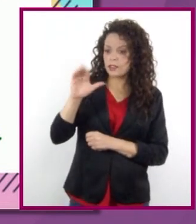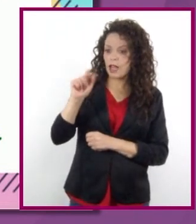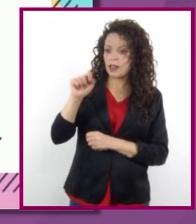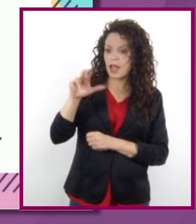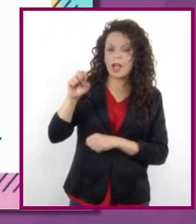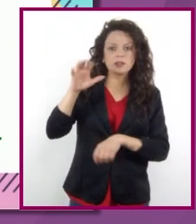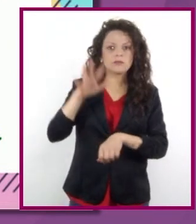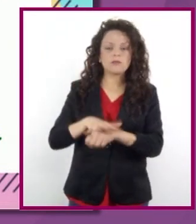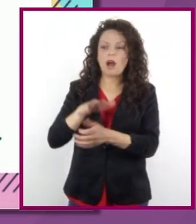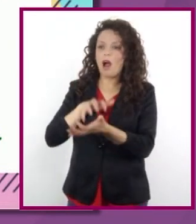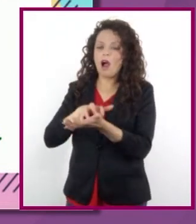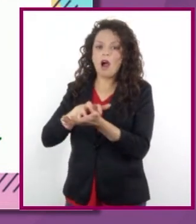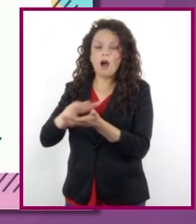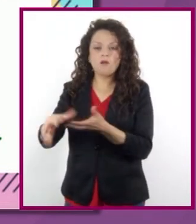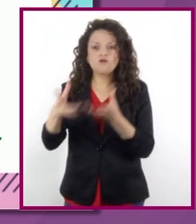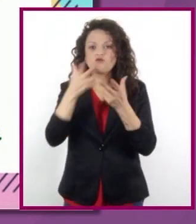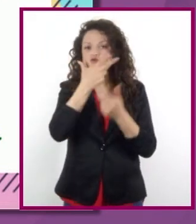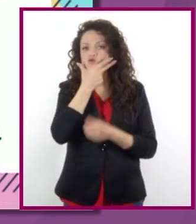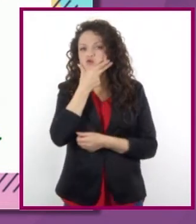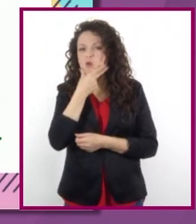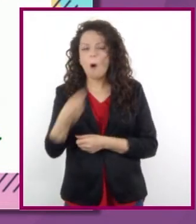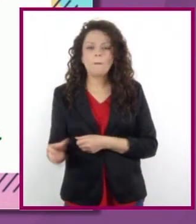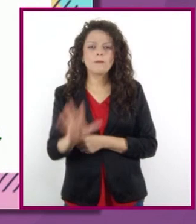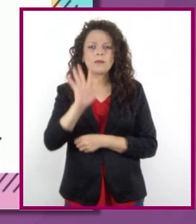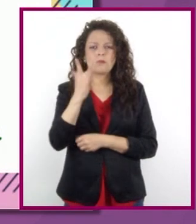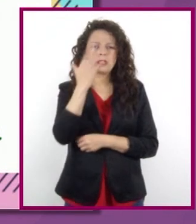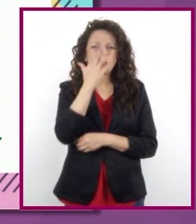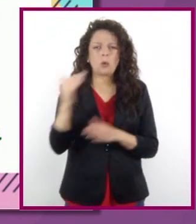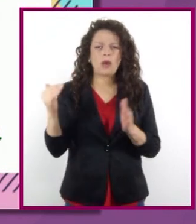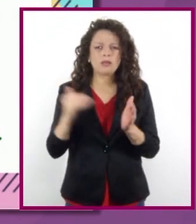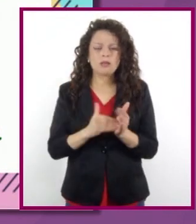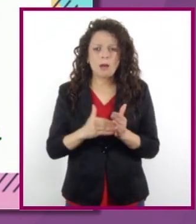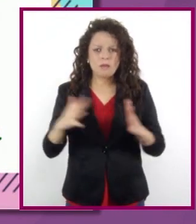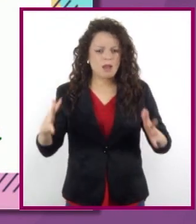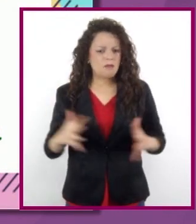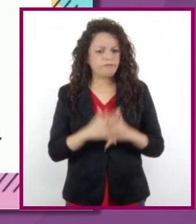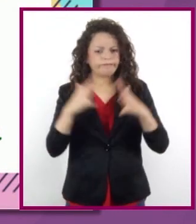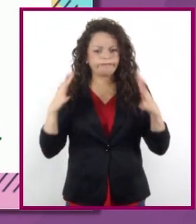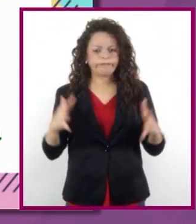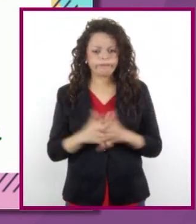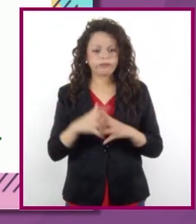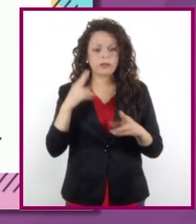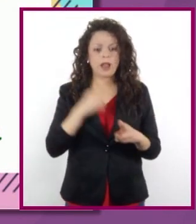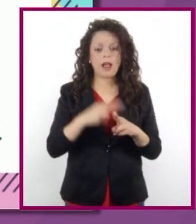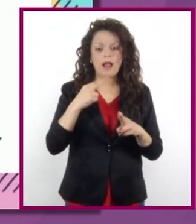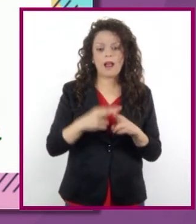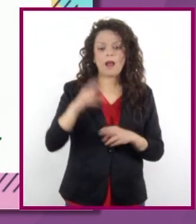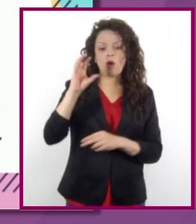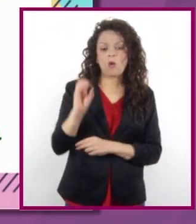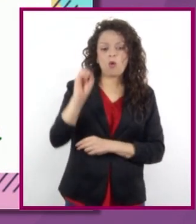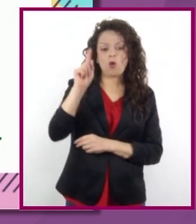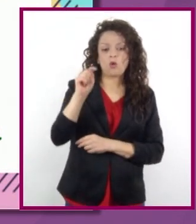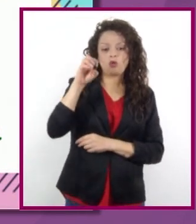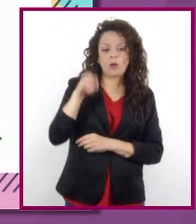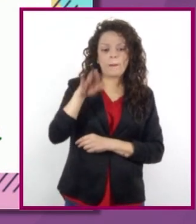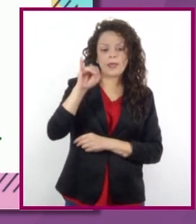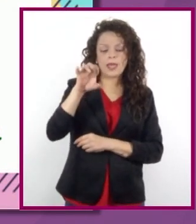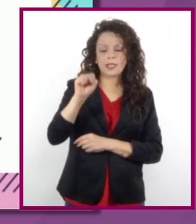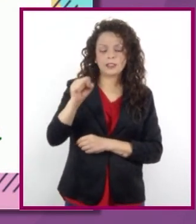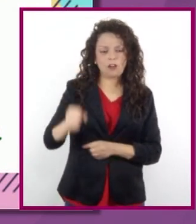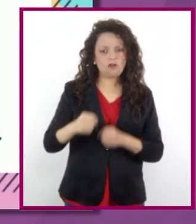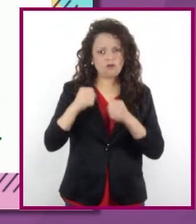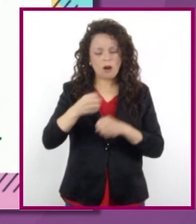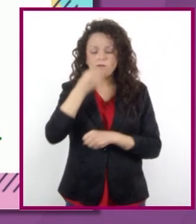número, unos 50,000 guerreros, incluyendo otomíes forzados, fueron vencidos otra vez por los